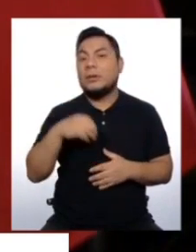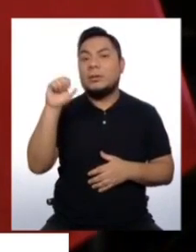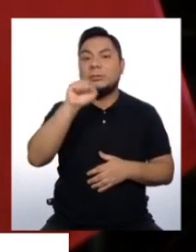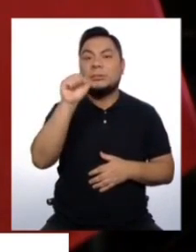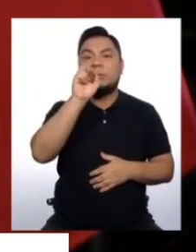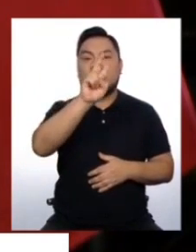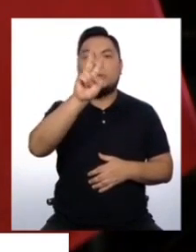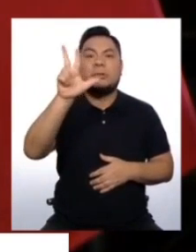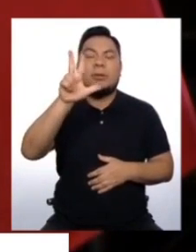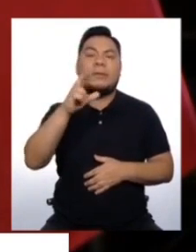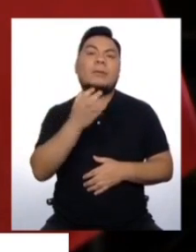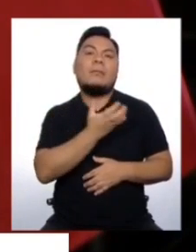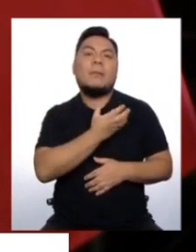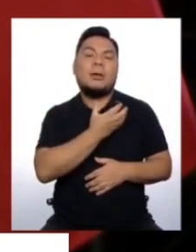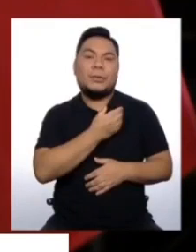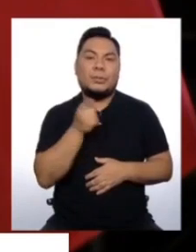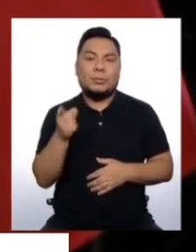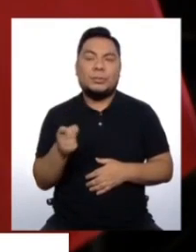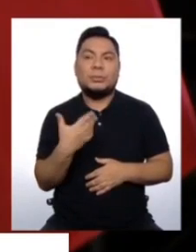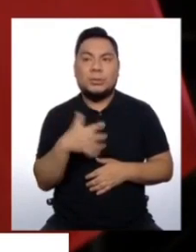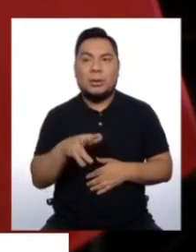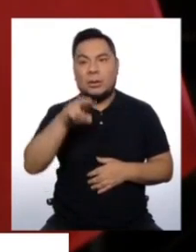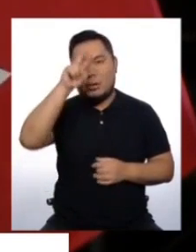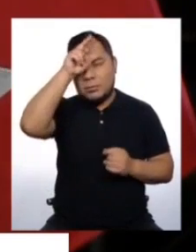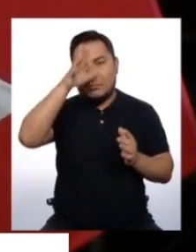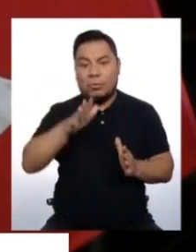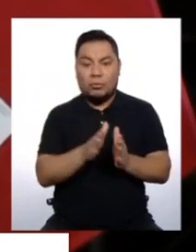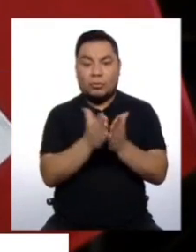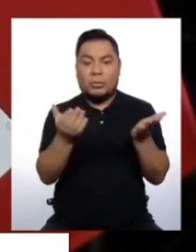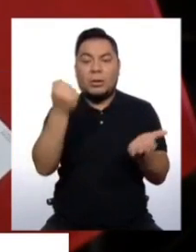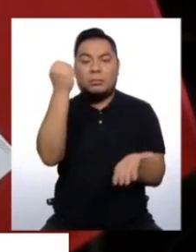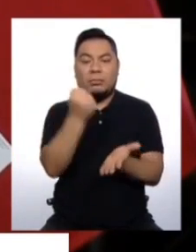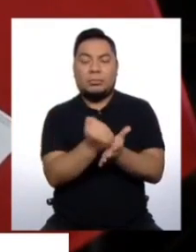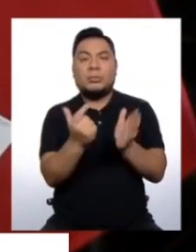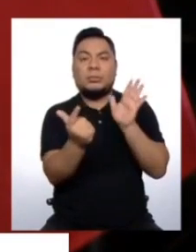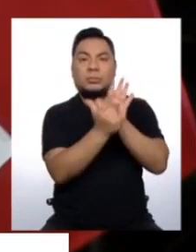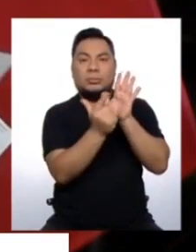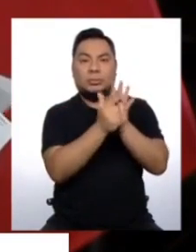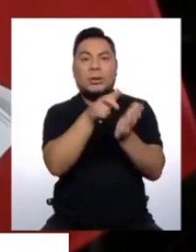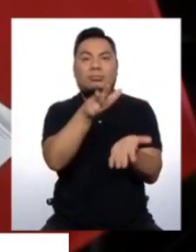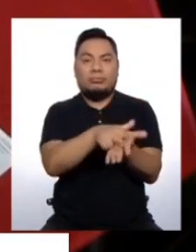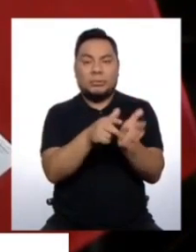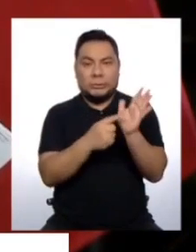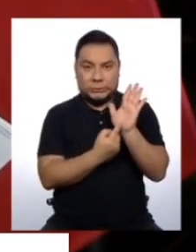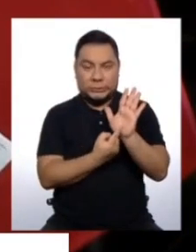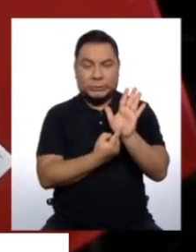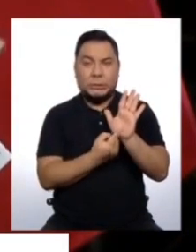23 de mayo salió este decreto supremo donde